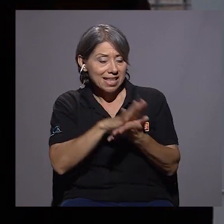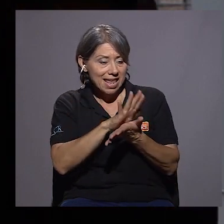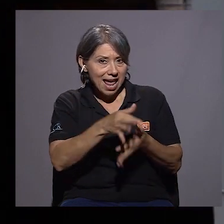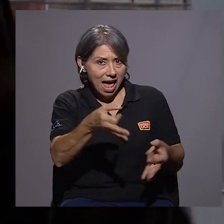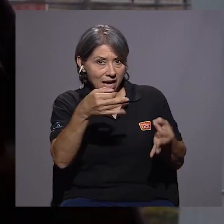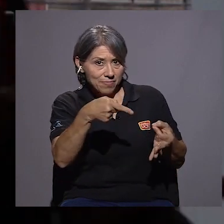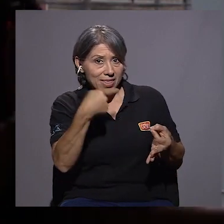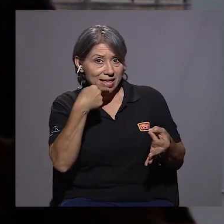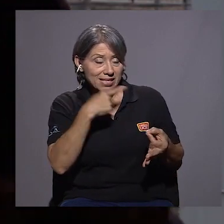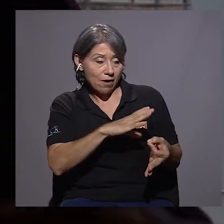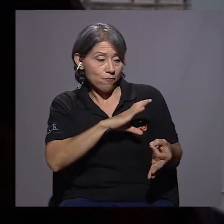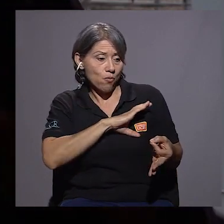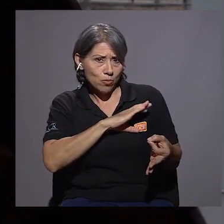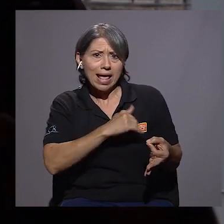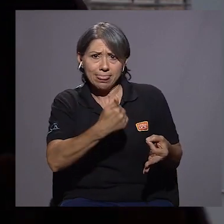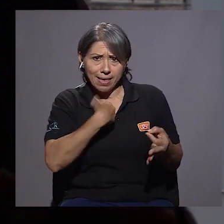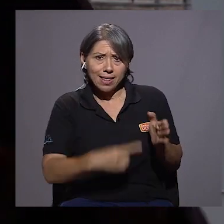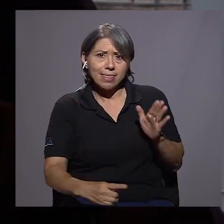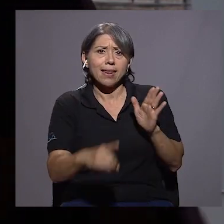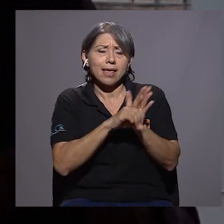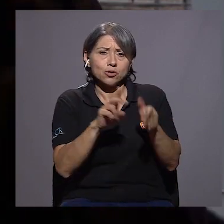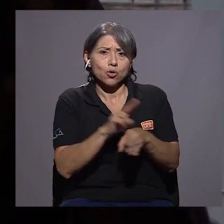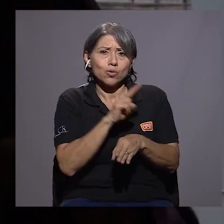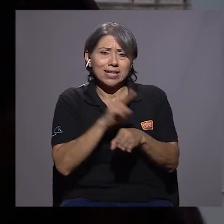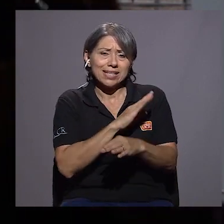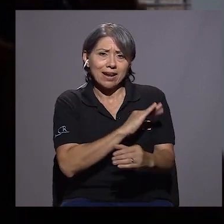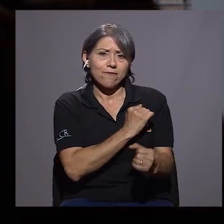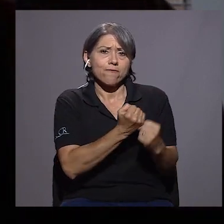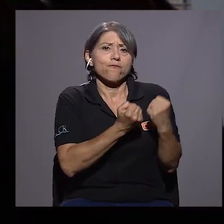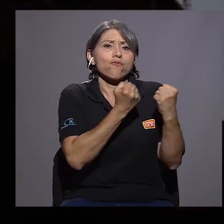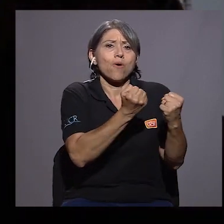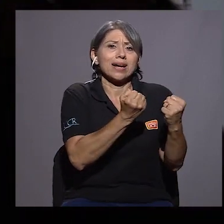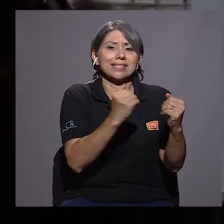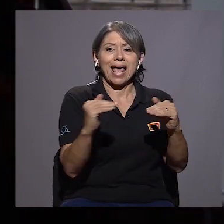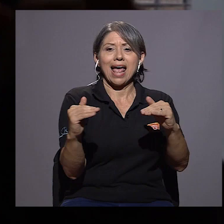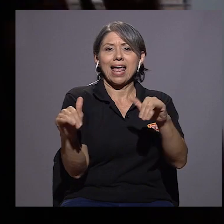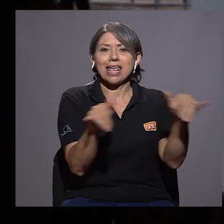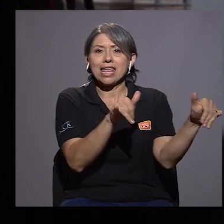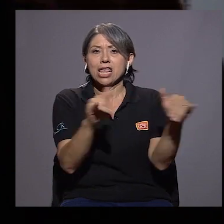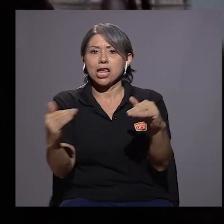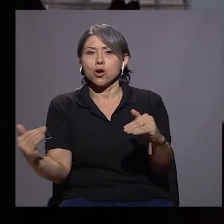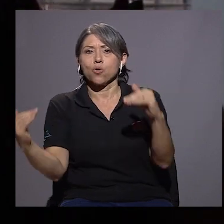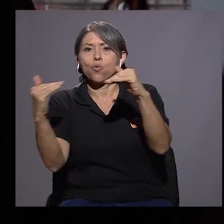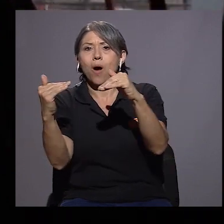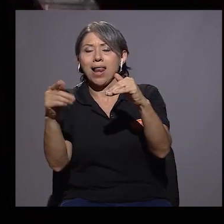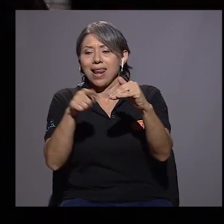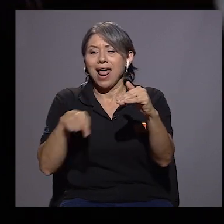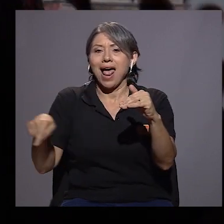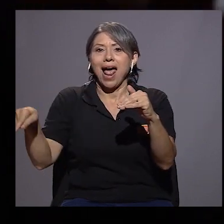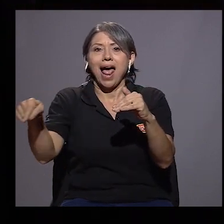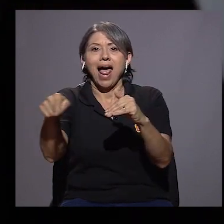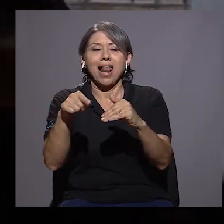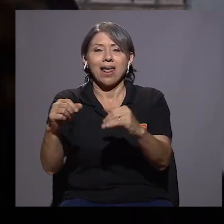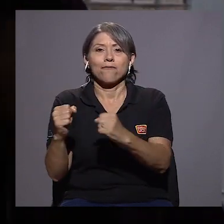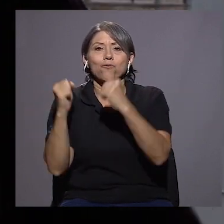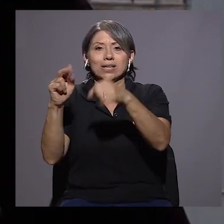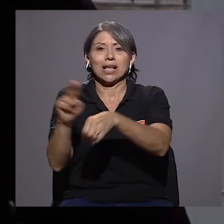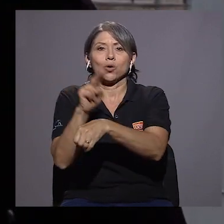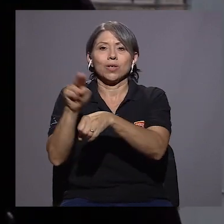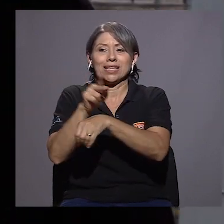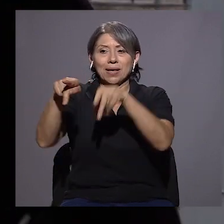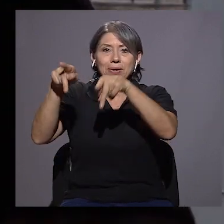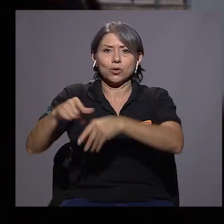Decía que la fuerza pública tenía total derecho de utilizar fuerza proporcionalmente equivalente a la utilizada